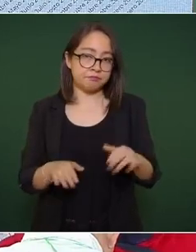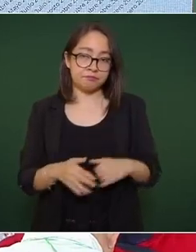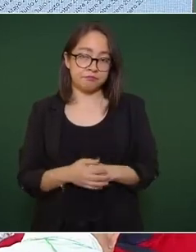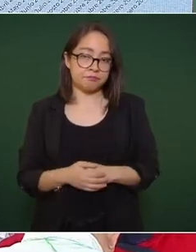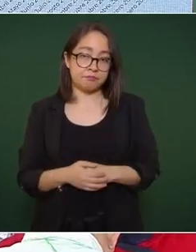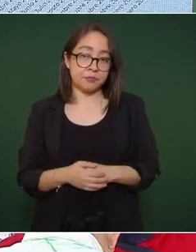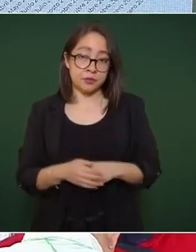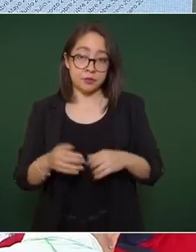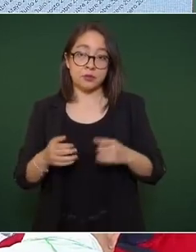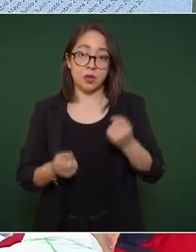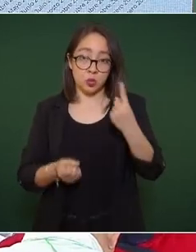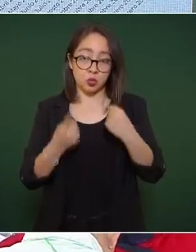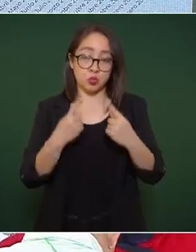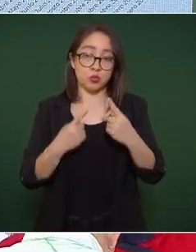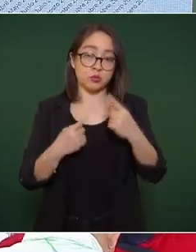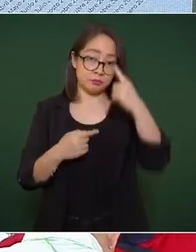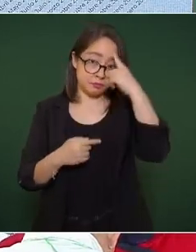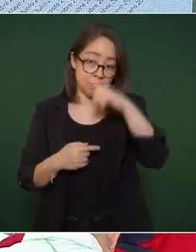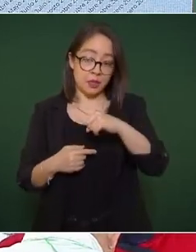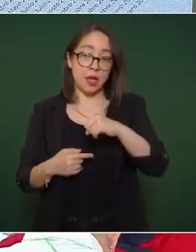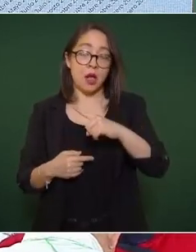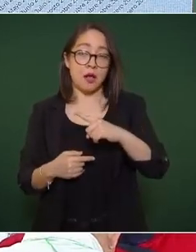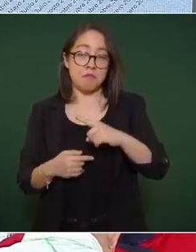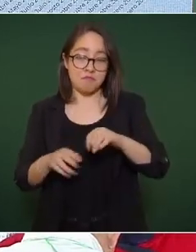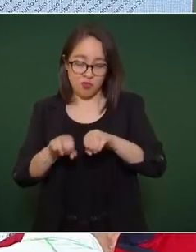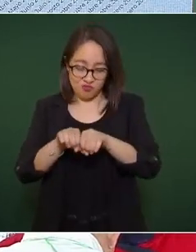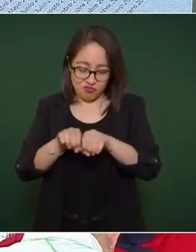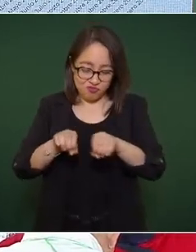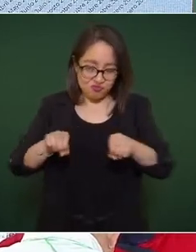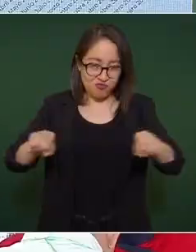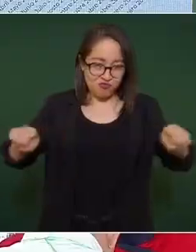ductos y